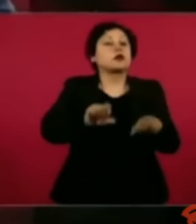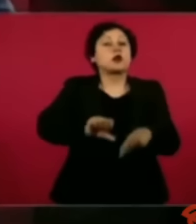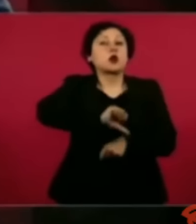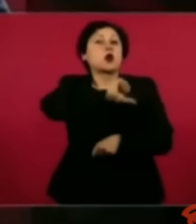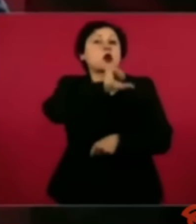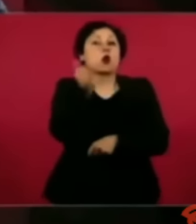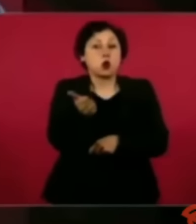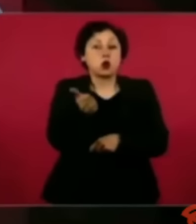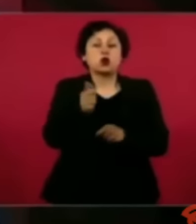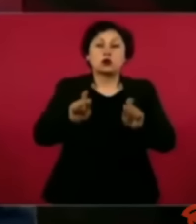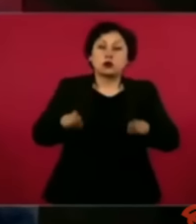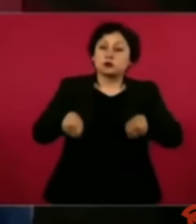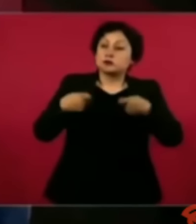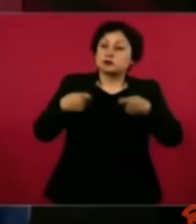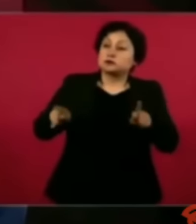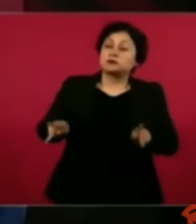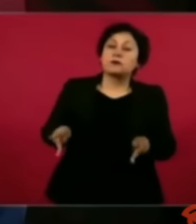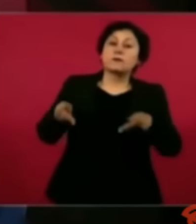los ferrocarriles.